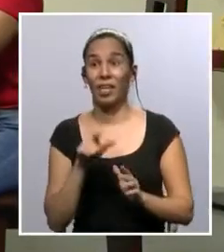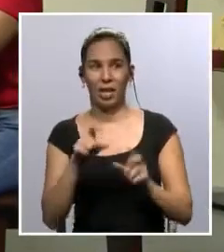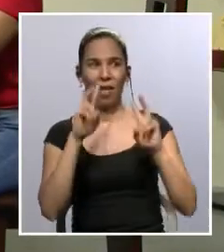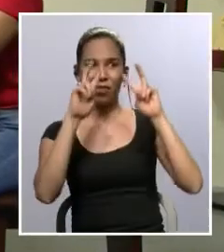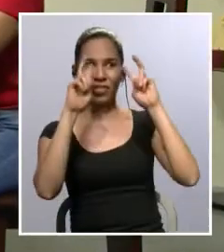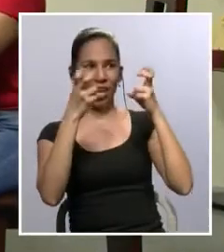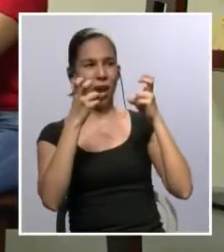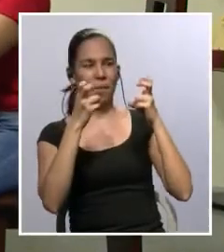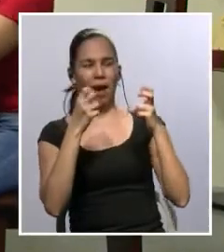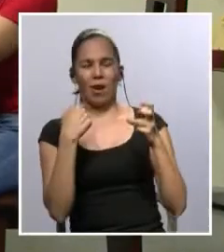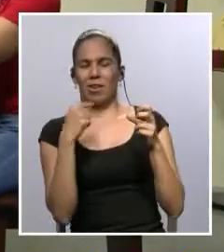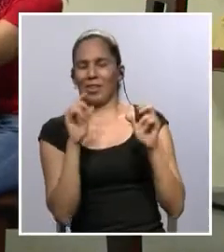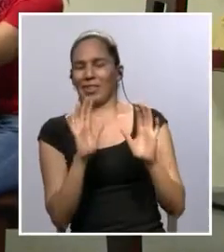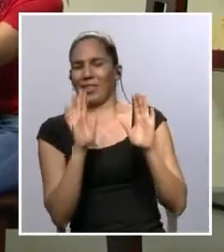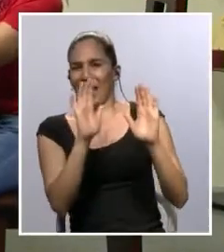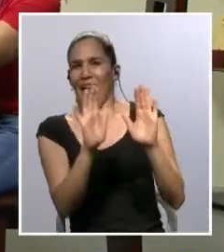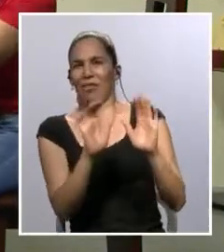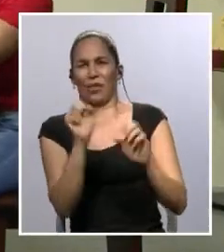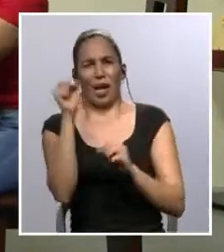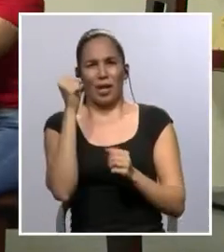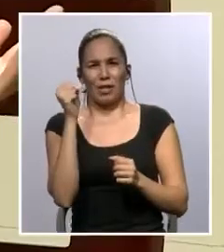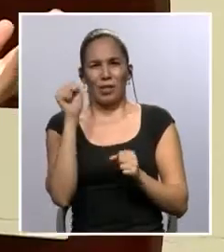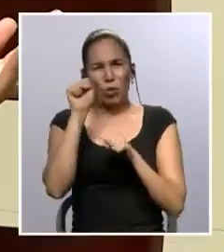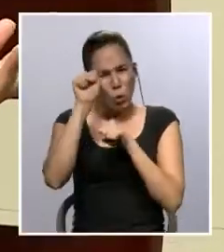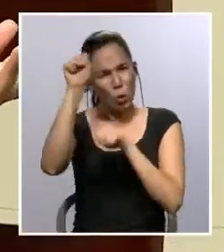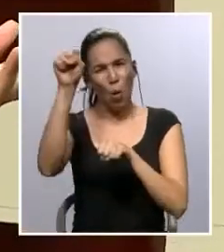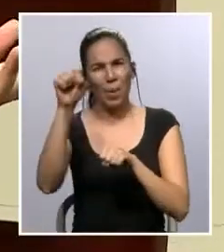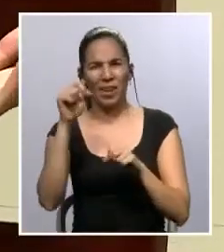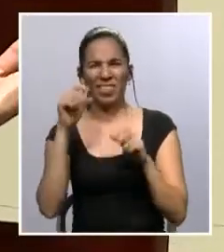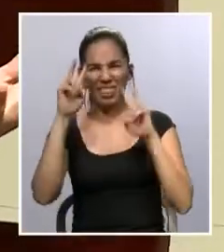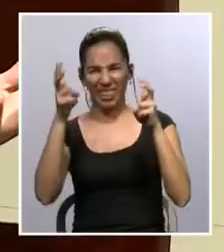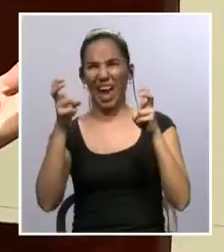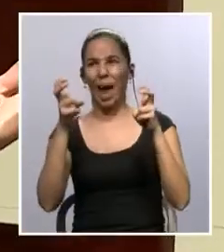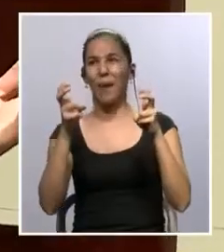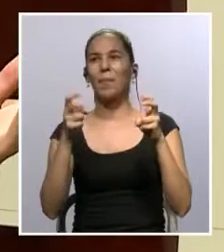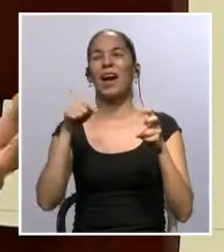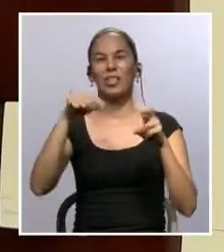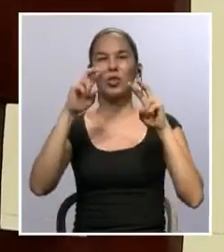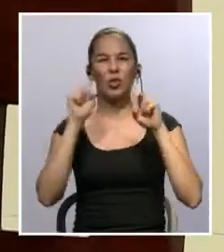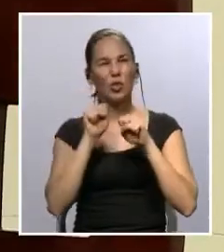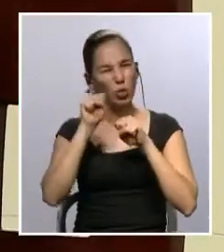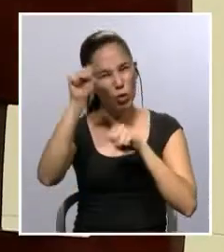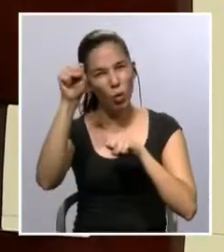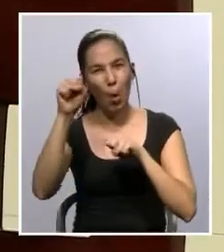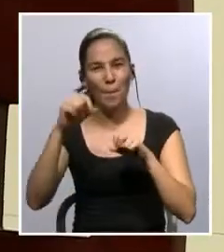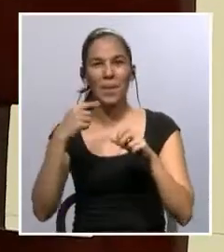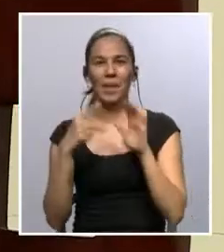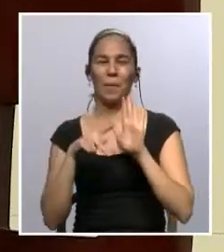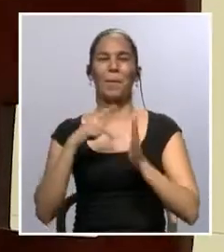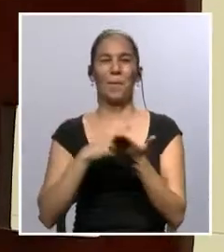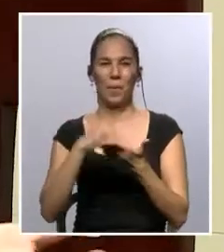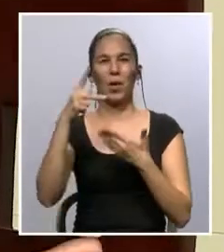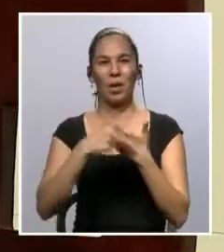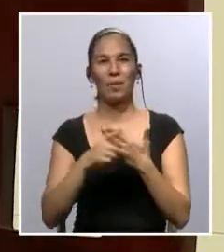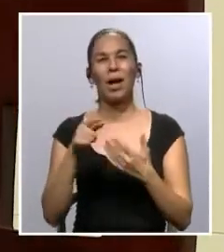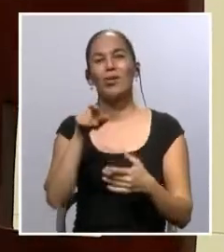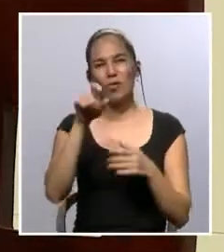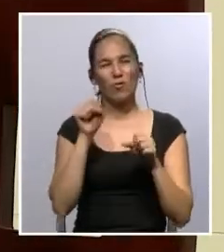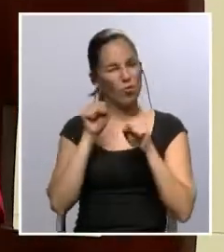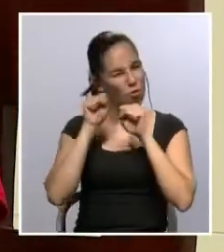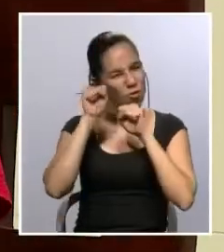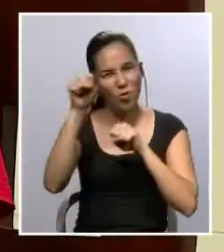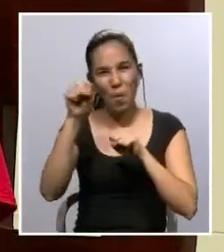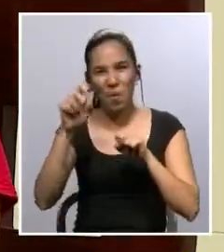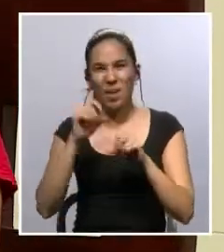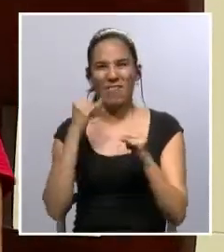tema, nos vamos de este súper programa que tenemos el día de hoy para que ustedes pasen un súper fin de semana